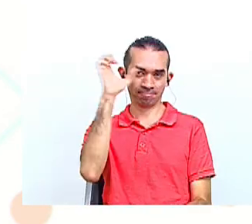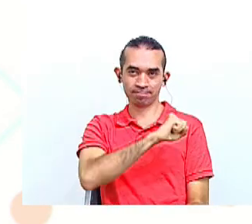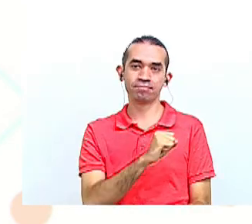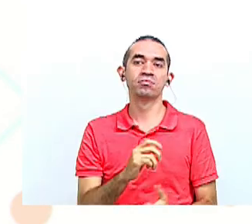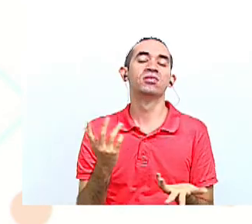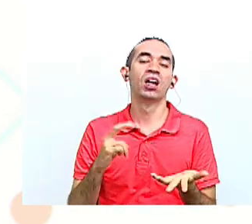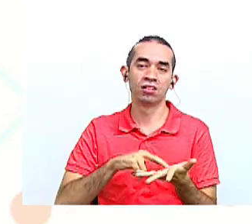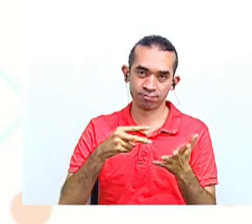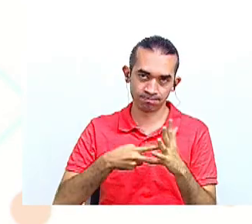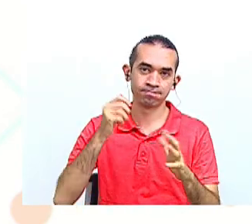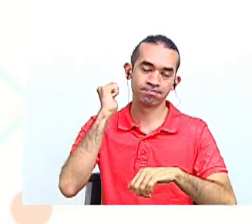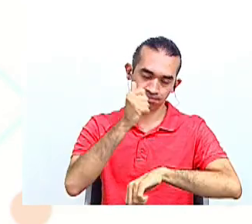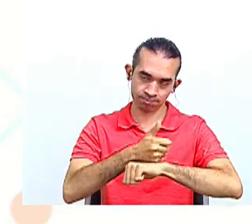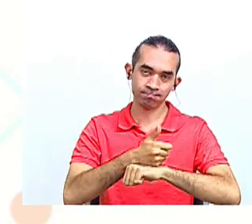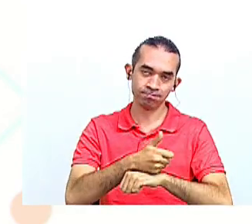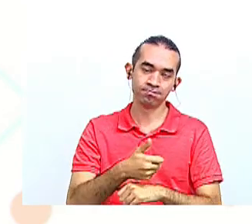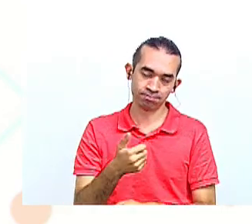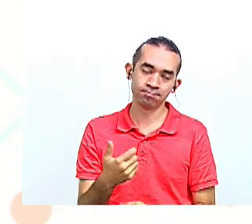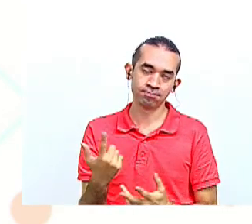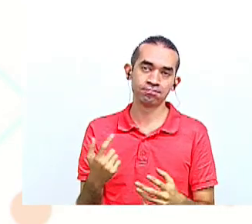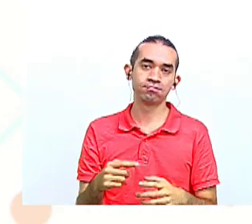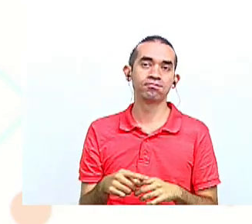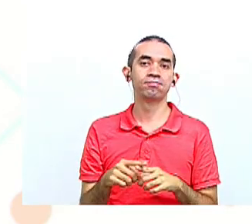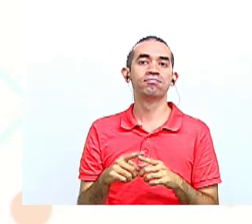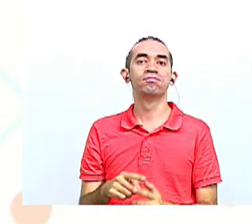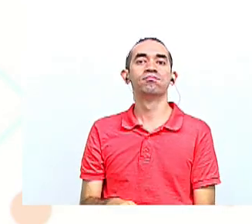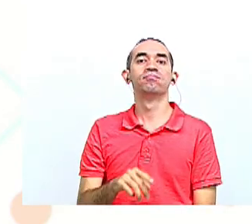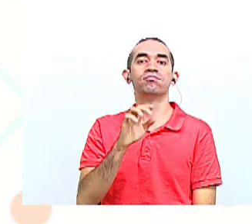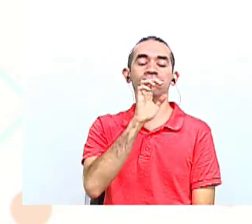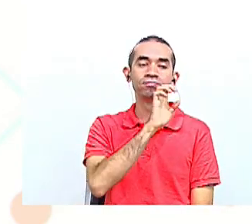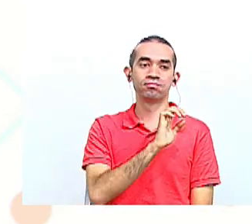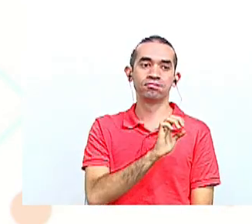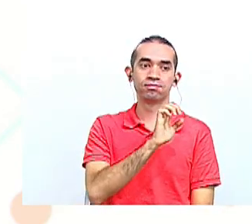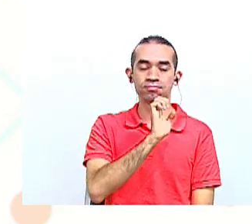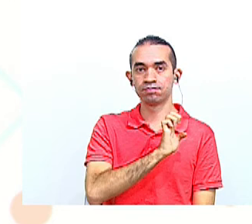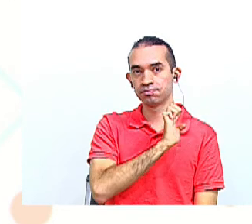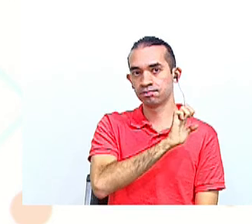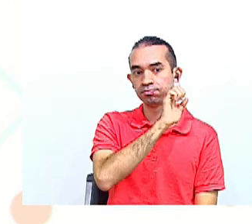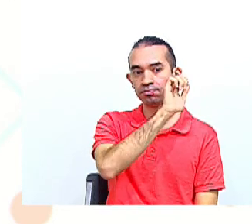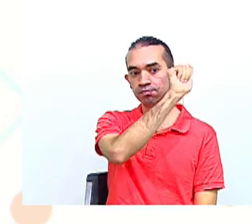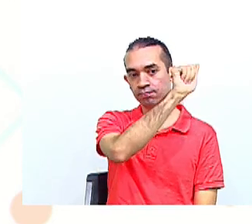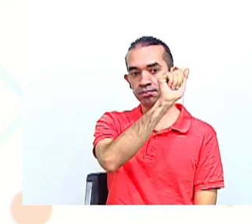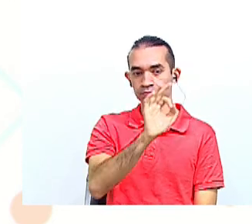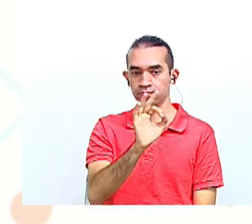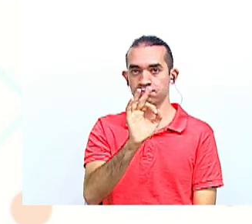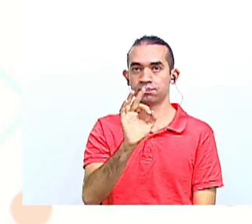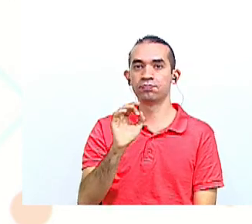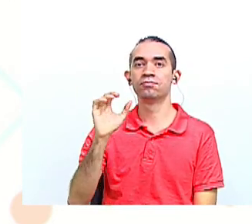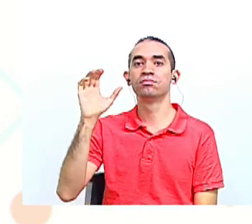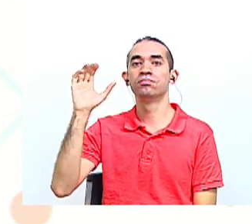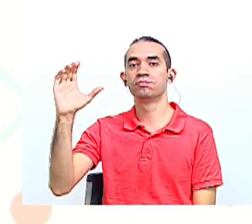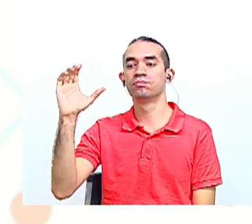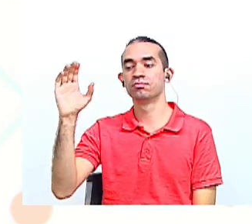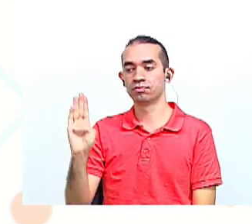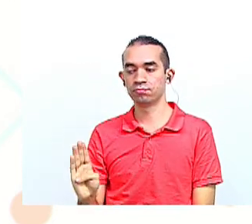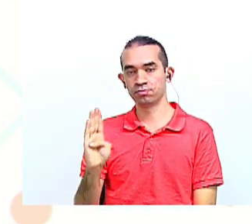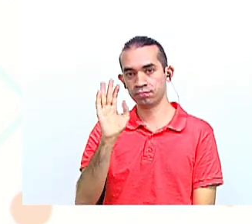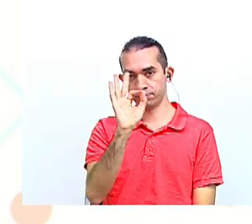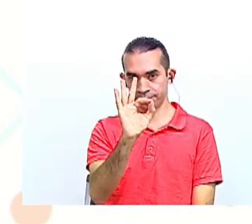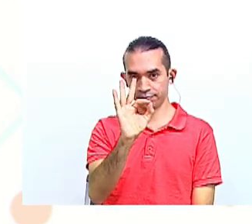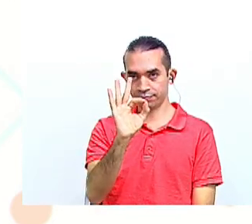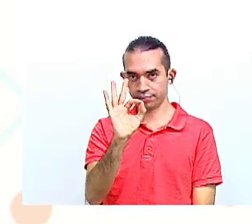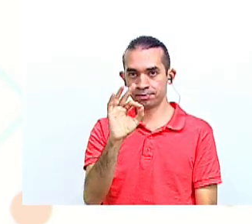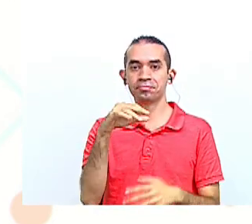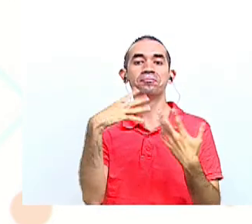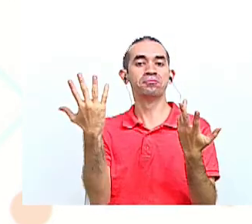lo siguiente. Podemos decir que el triángulo EAF es congruente con el triángulo CBF por